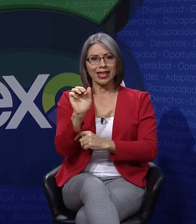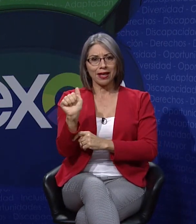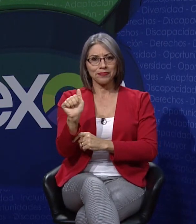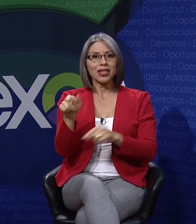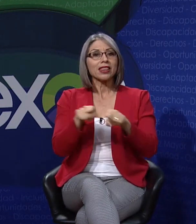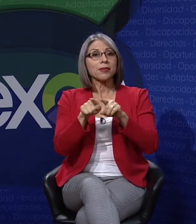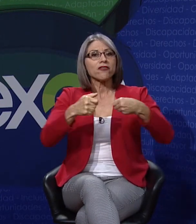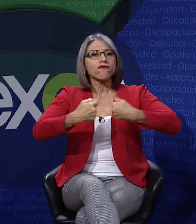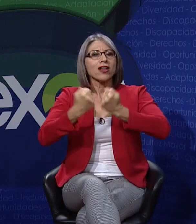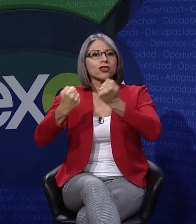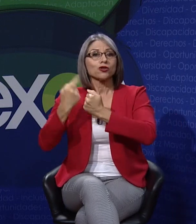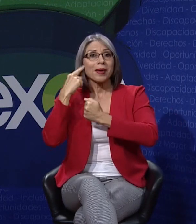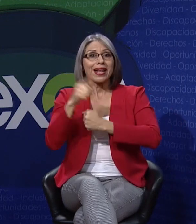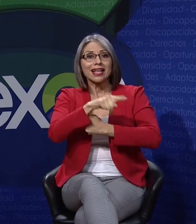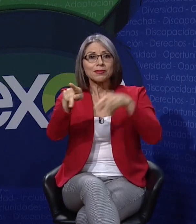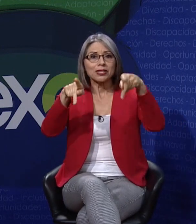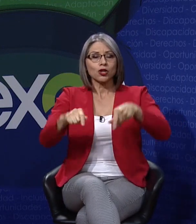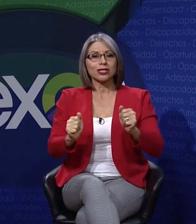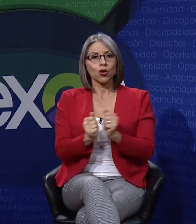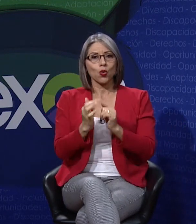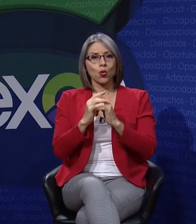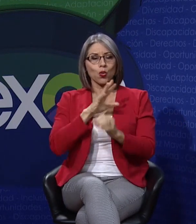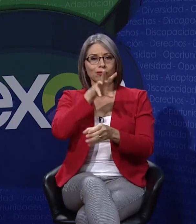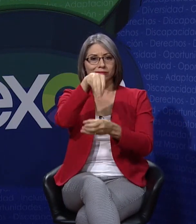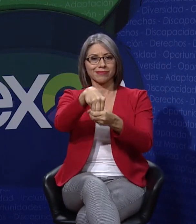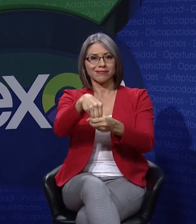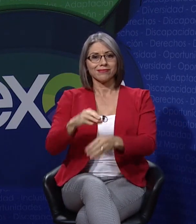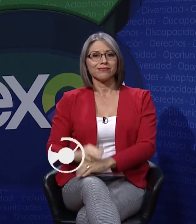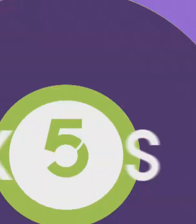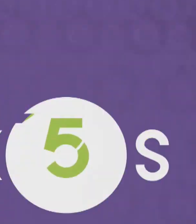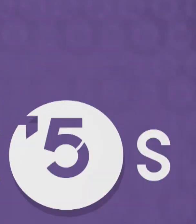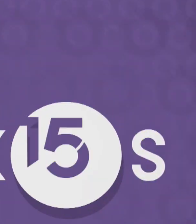y los retos para la inclusión de las personas con esta condición.